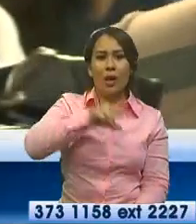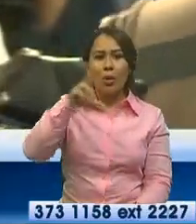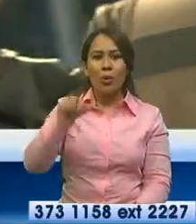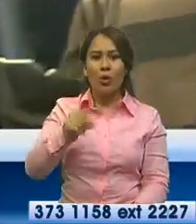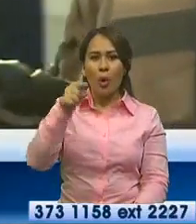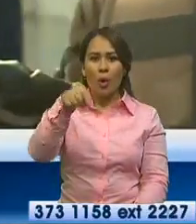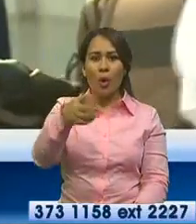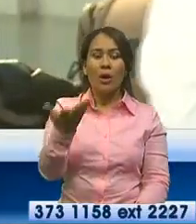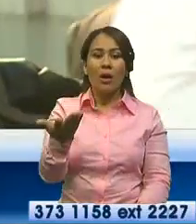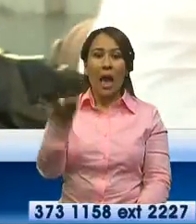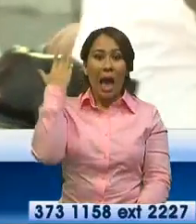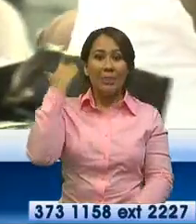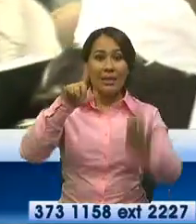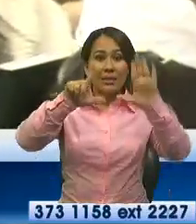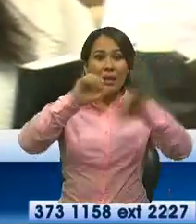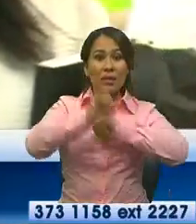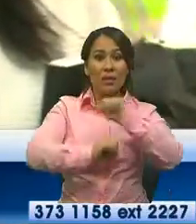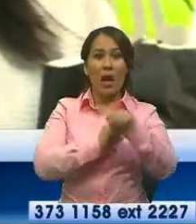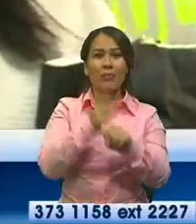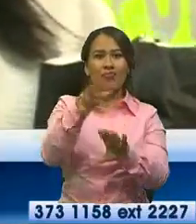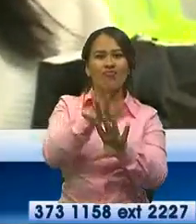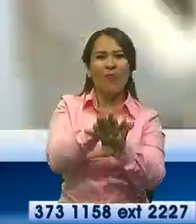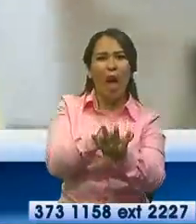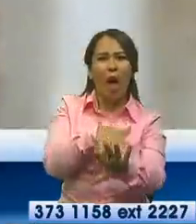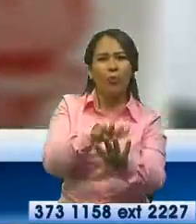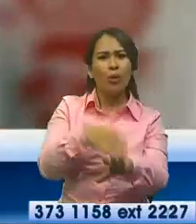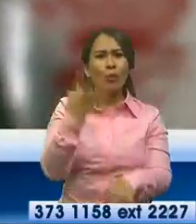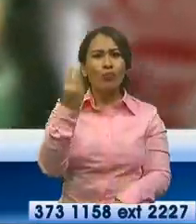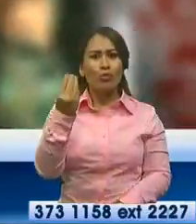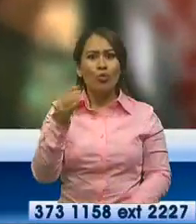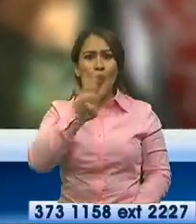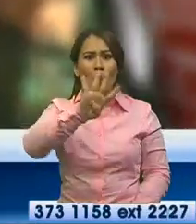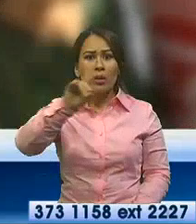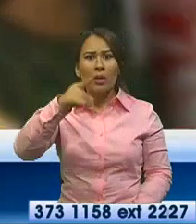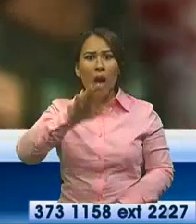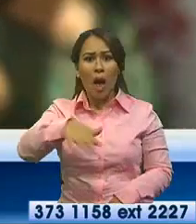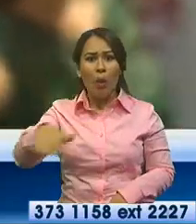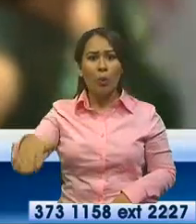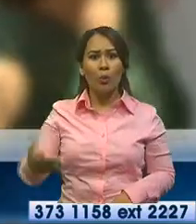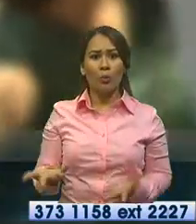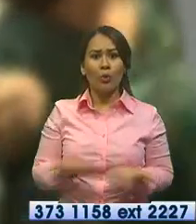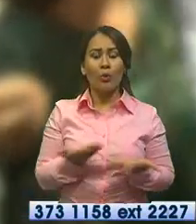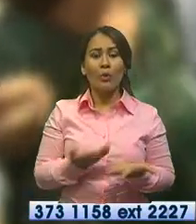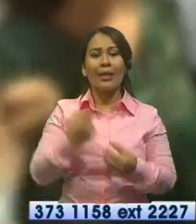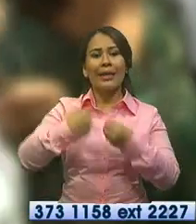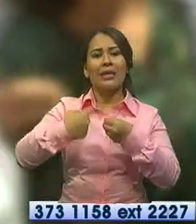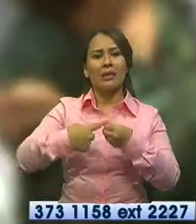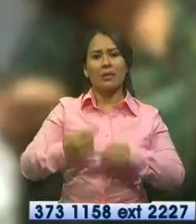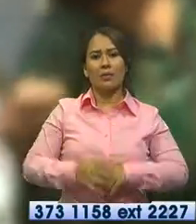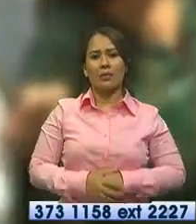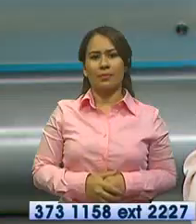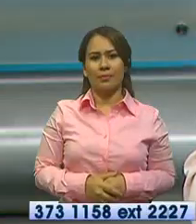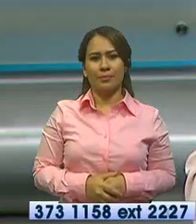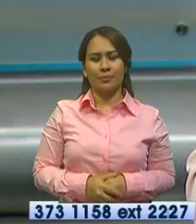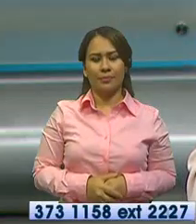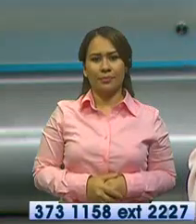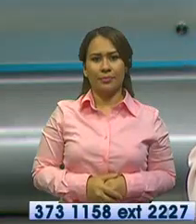hace 7 años, acción que reclaman los padres de familia. En Quito informó Andrea Orbe.